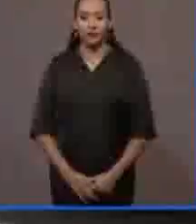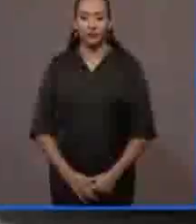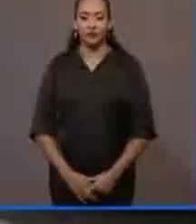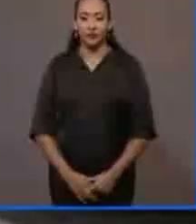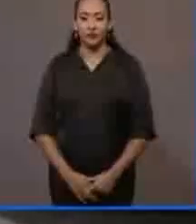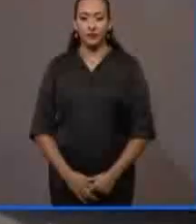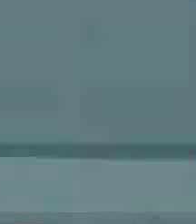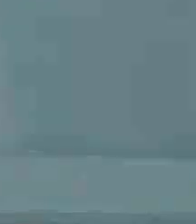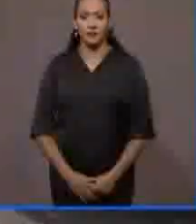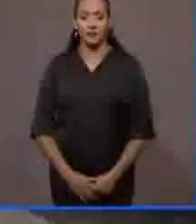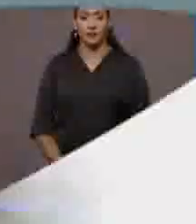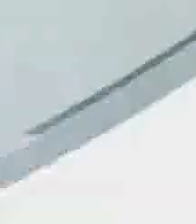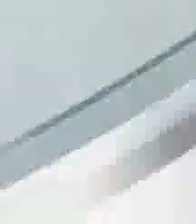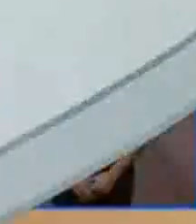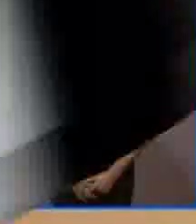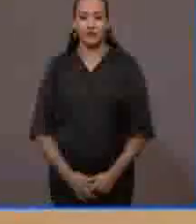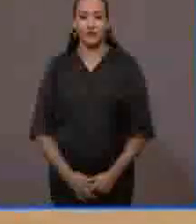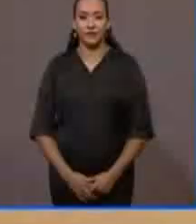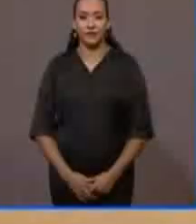mínimo.